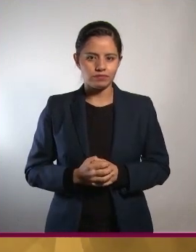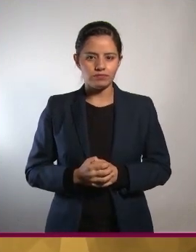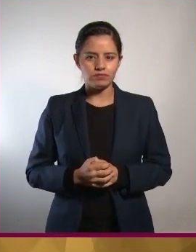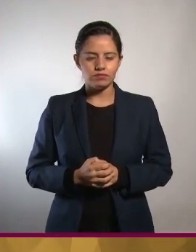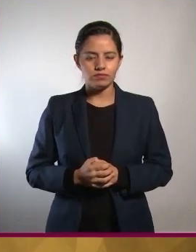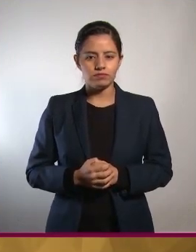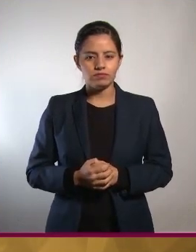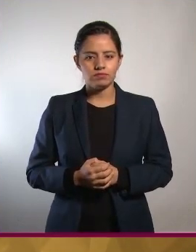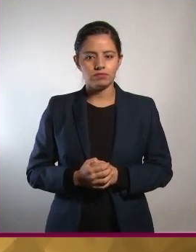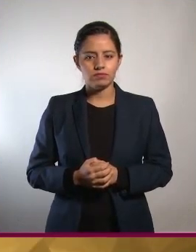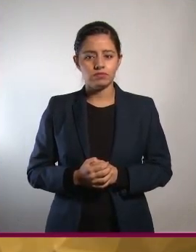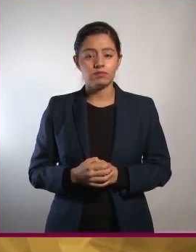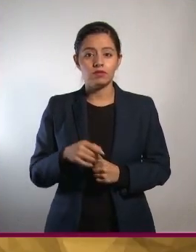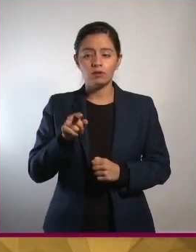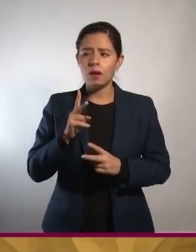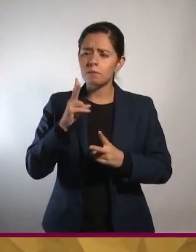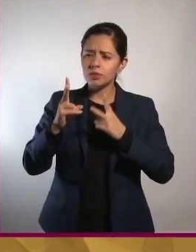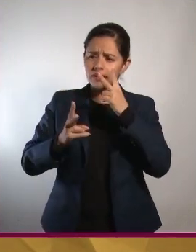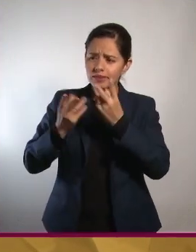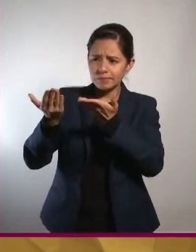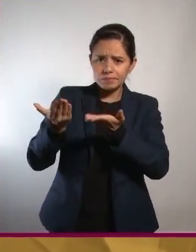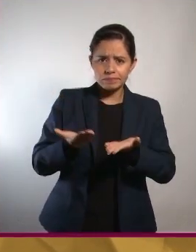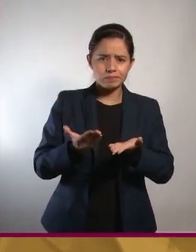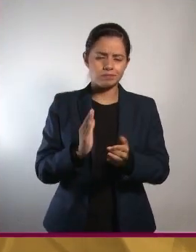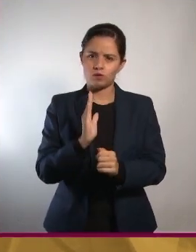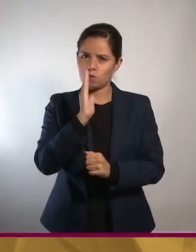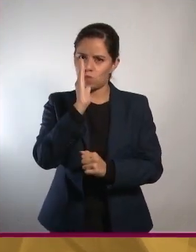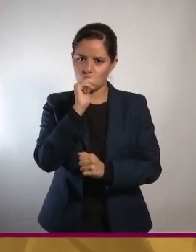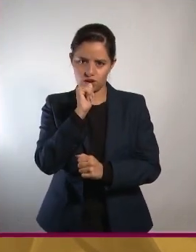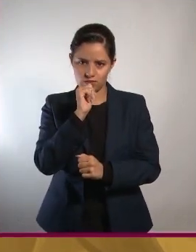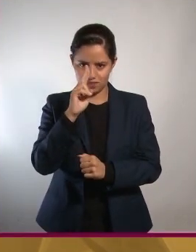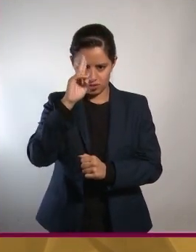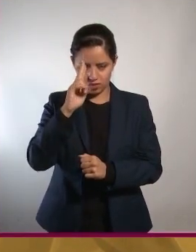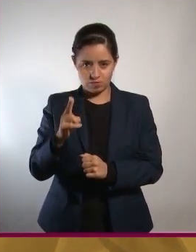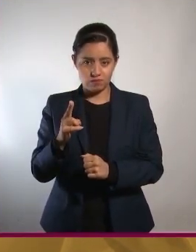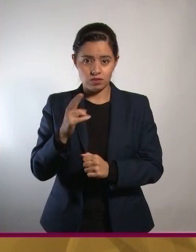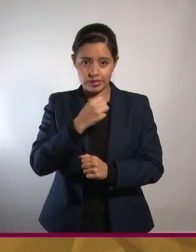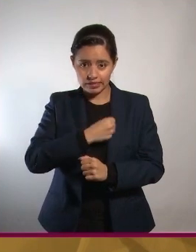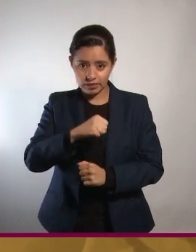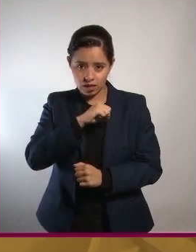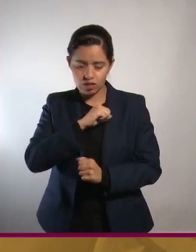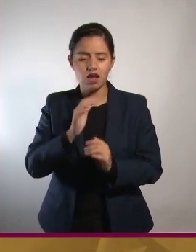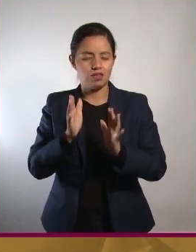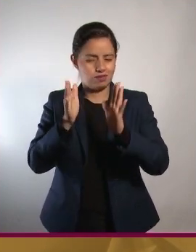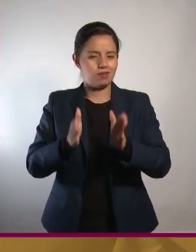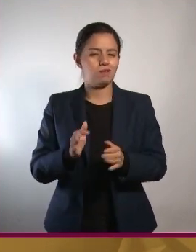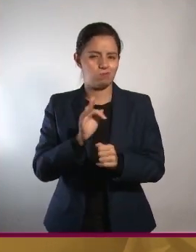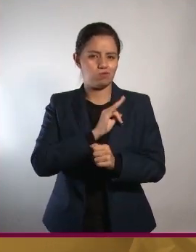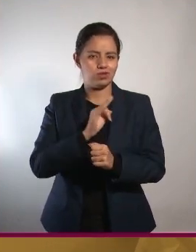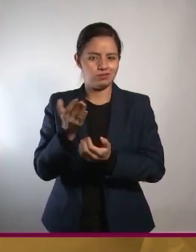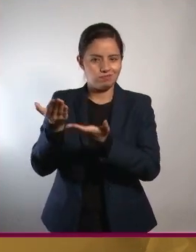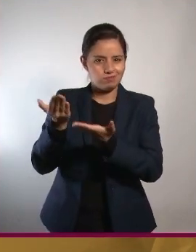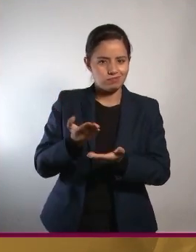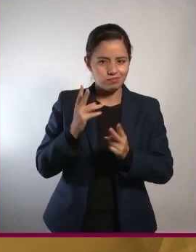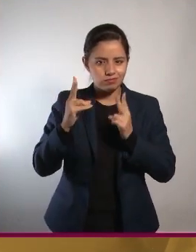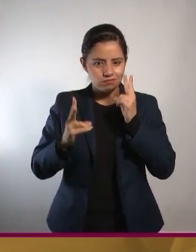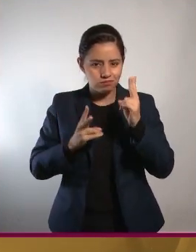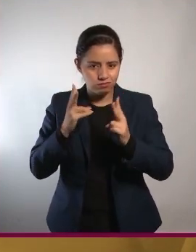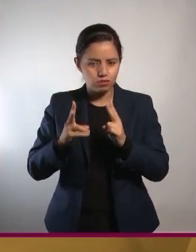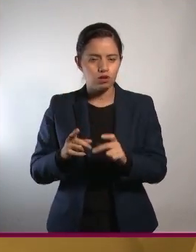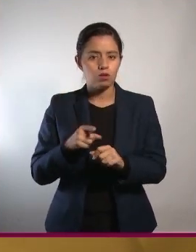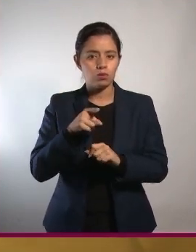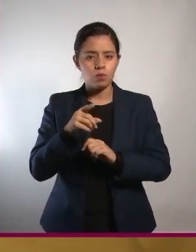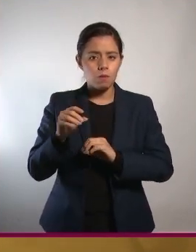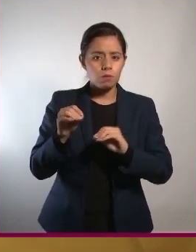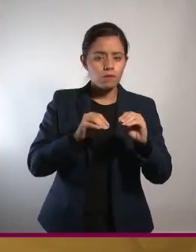No se deben permitir visitas hasta que esté completamente recuperado. Limite su movimiento en casa para evitar compartir espacios con otros